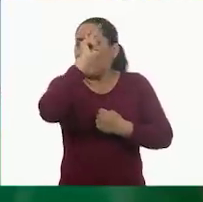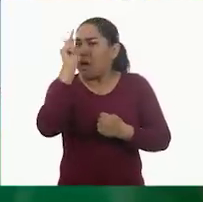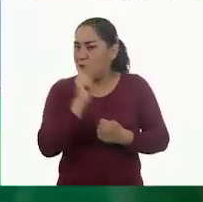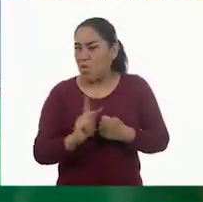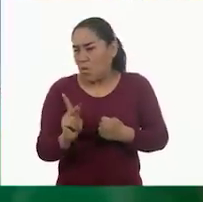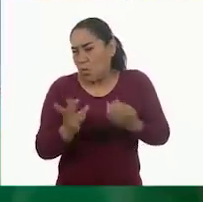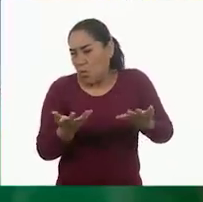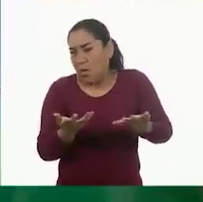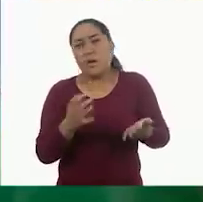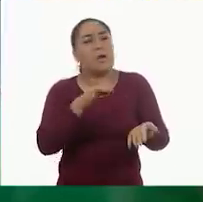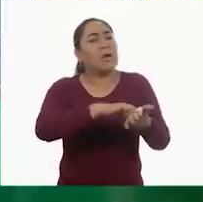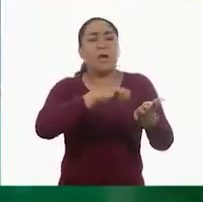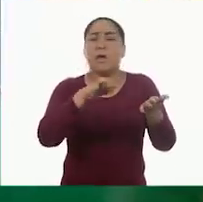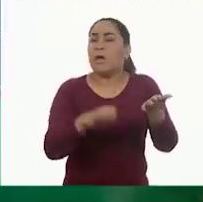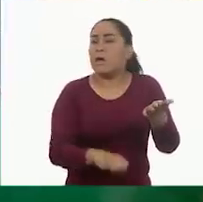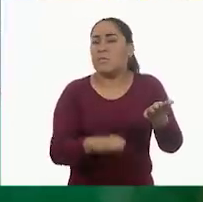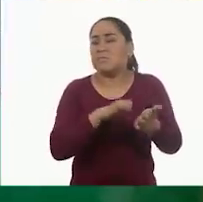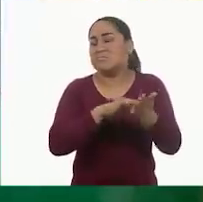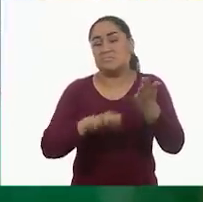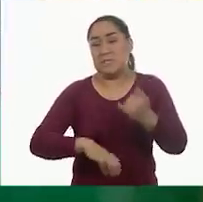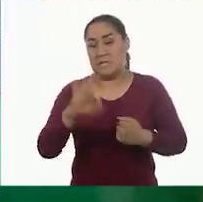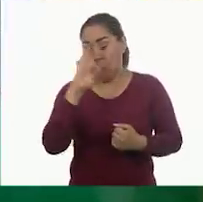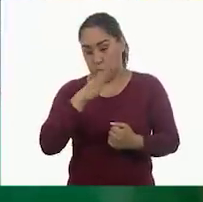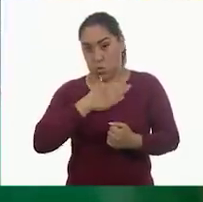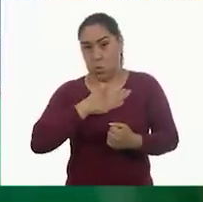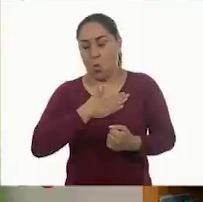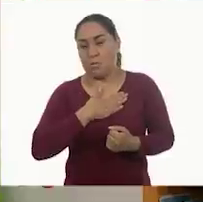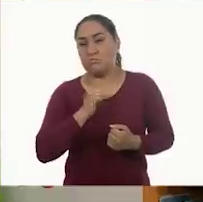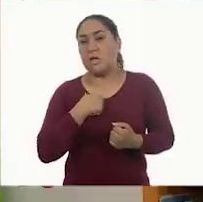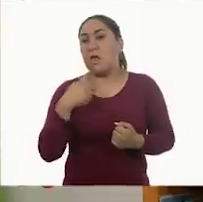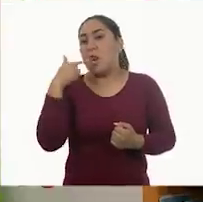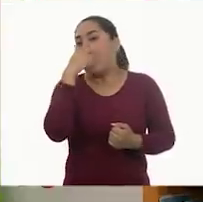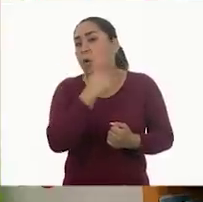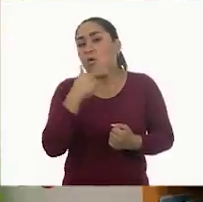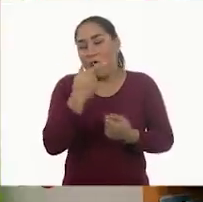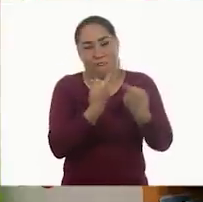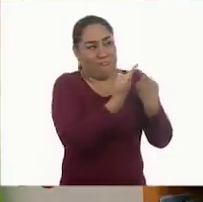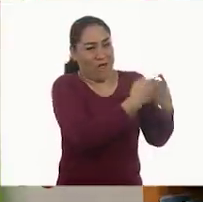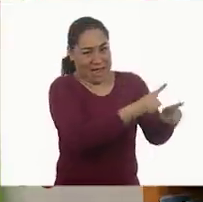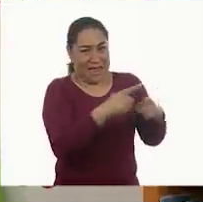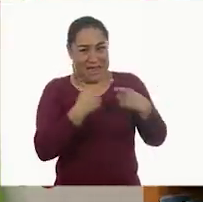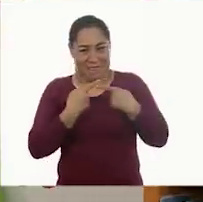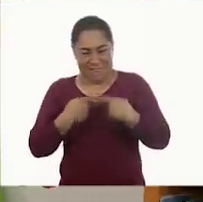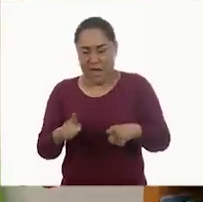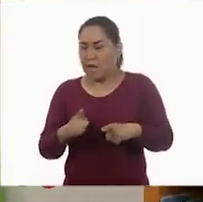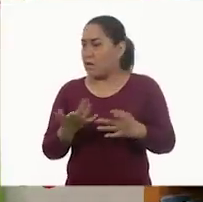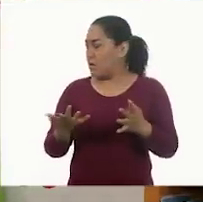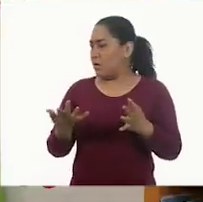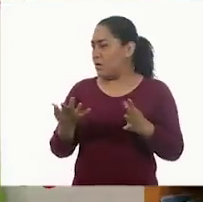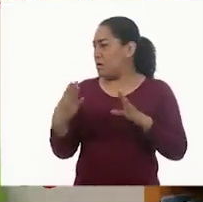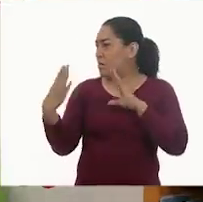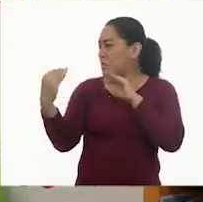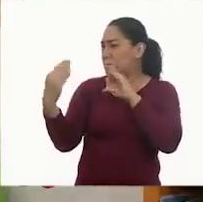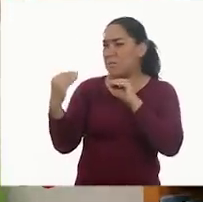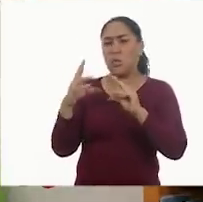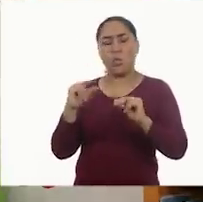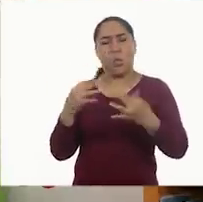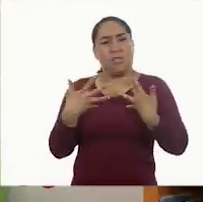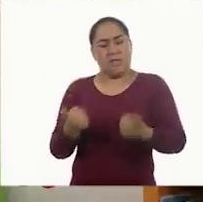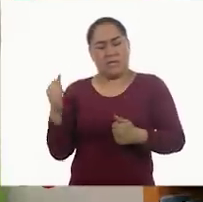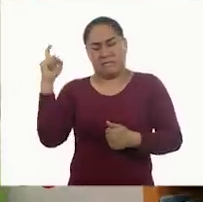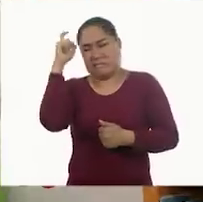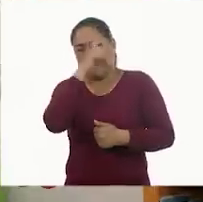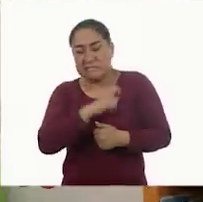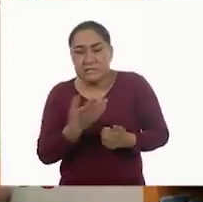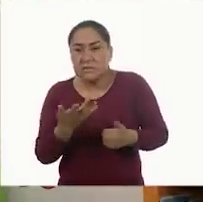por ejemplo, si yo hablo una lengua distinta a la de ustedes y entonces no nos entendemos, pues más difícil va a ser que